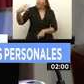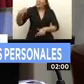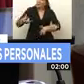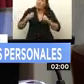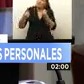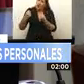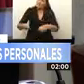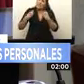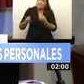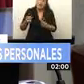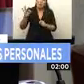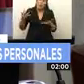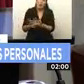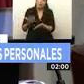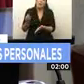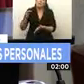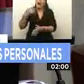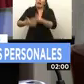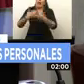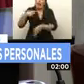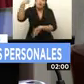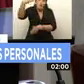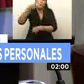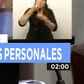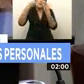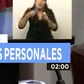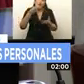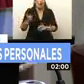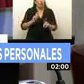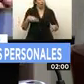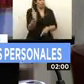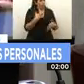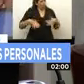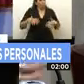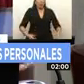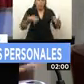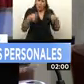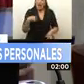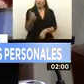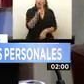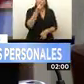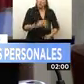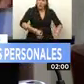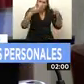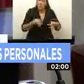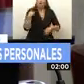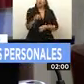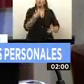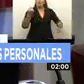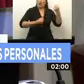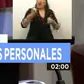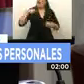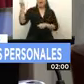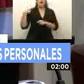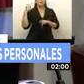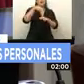que tienen que sacrificarse para sal adelante estamos todos bien vestidos bien comidos manejamos nos traen en